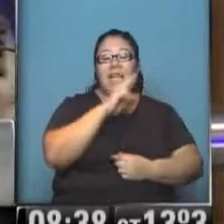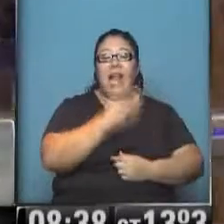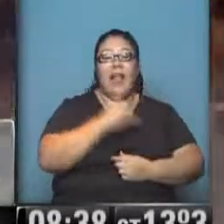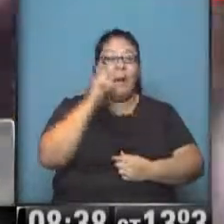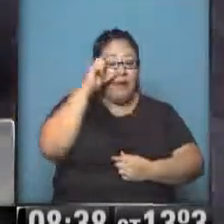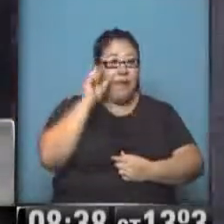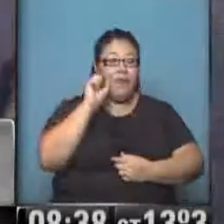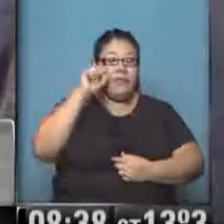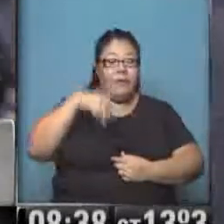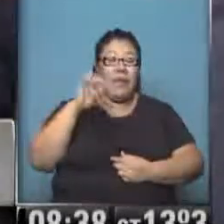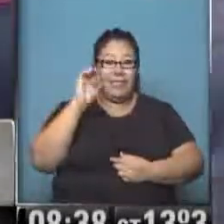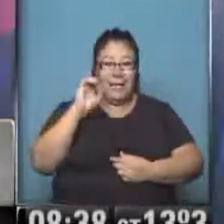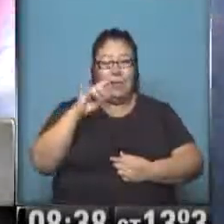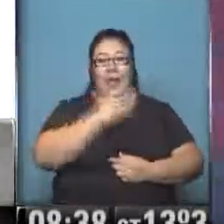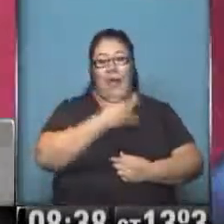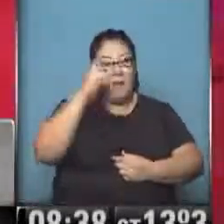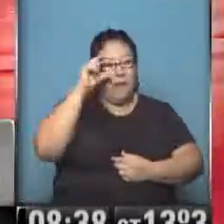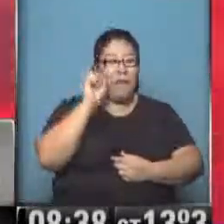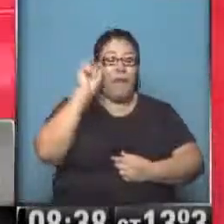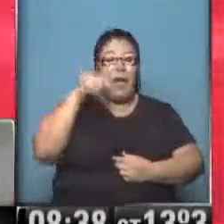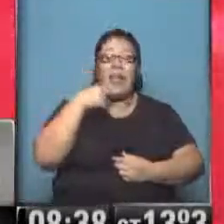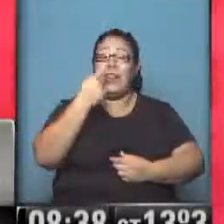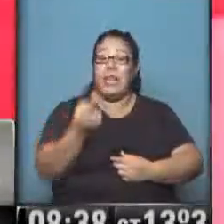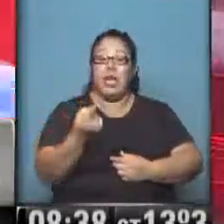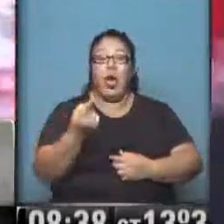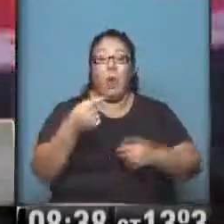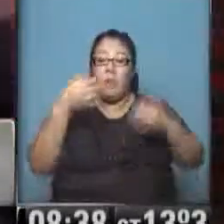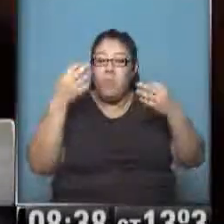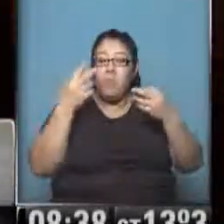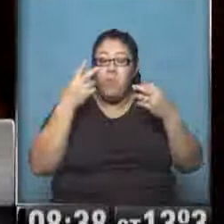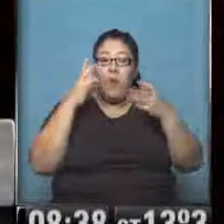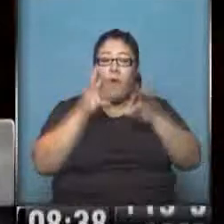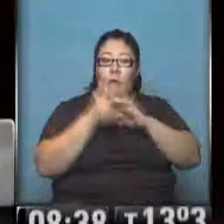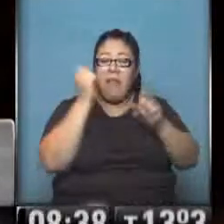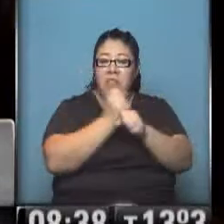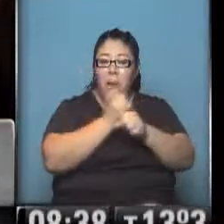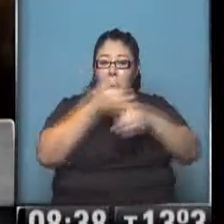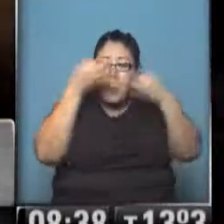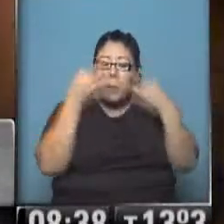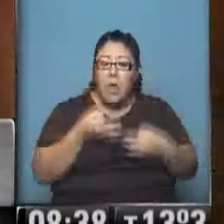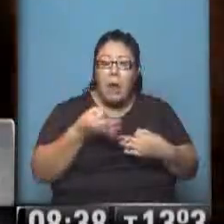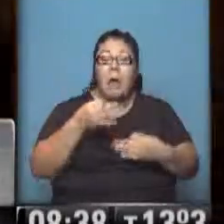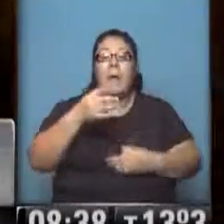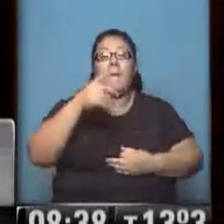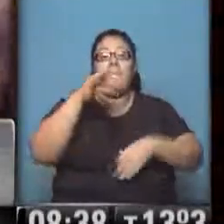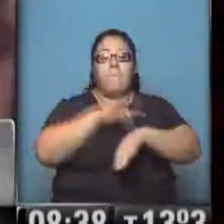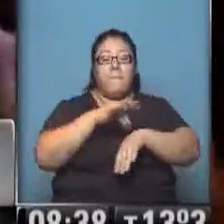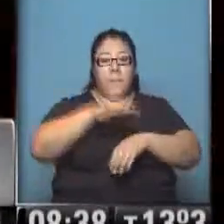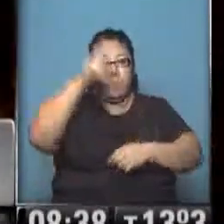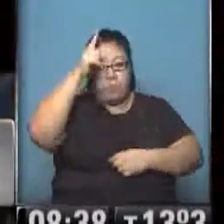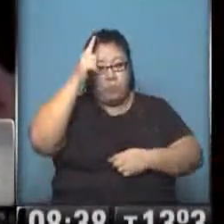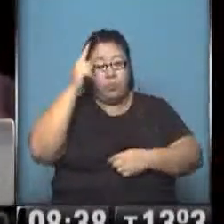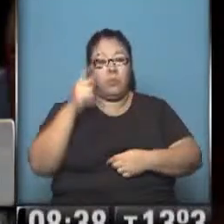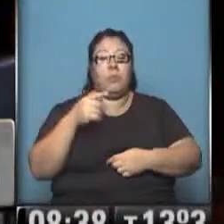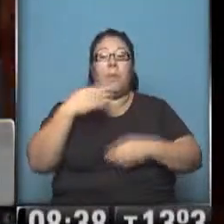realizado decenas de nuevos contaminó disco fame está personal legista y la policía científica de papel higiénico su uso para ver el